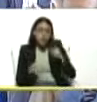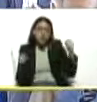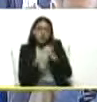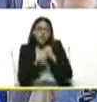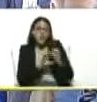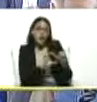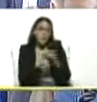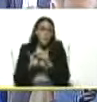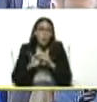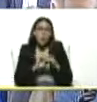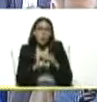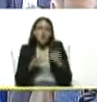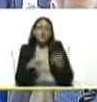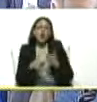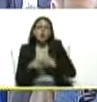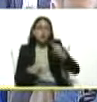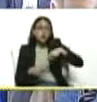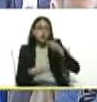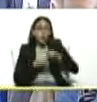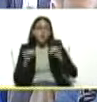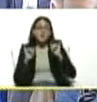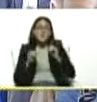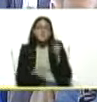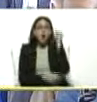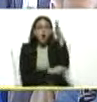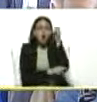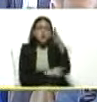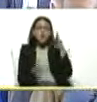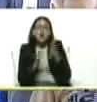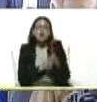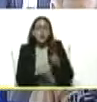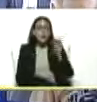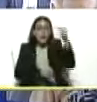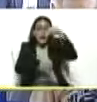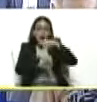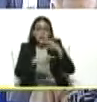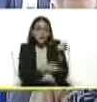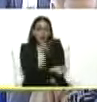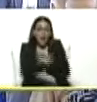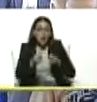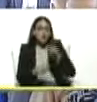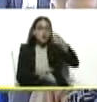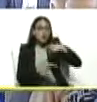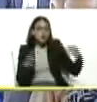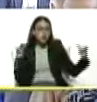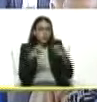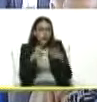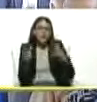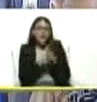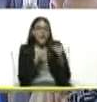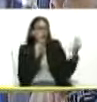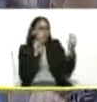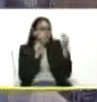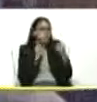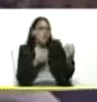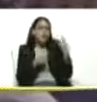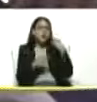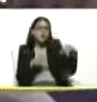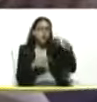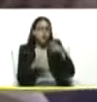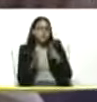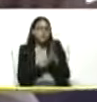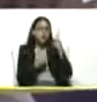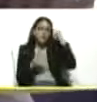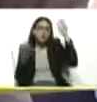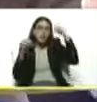todos creamos el Consejo Nacional de Economía para vernos las caras, para conversar, para coordinar.